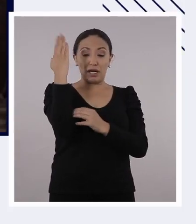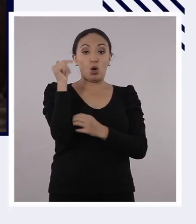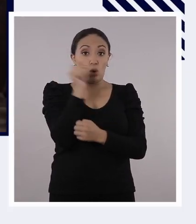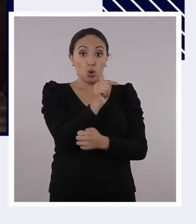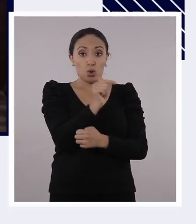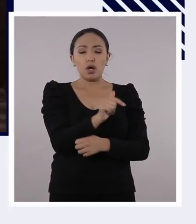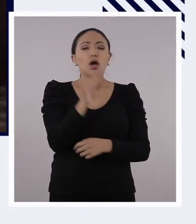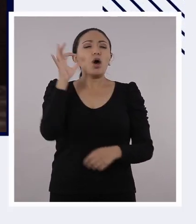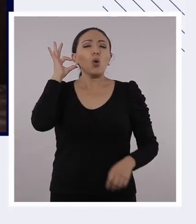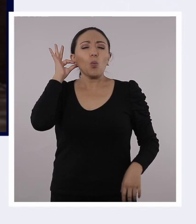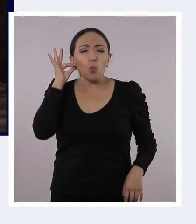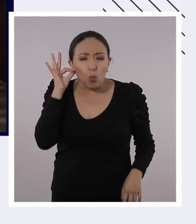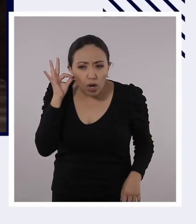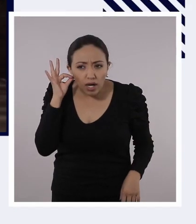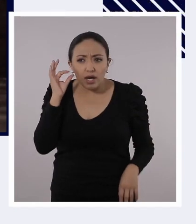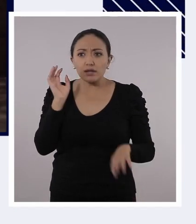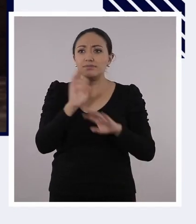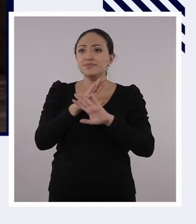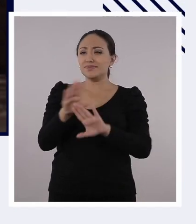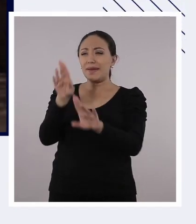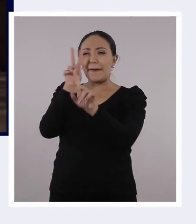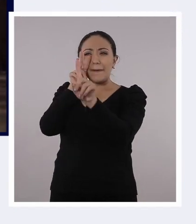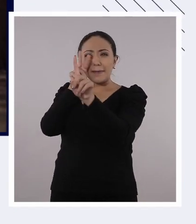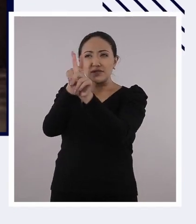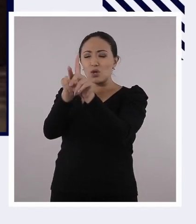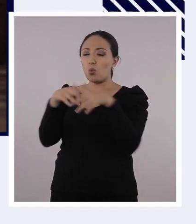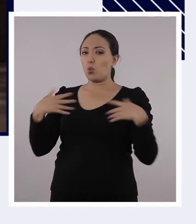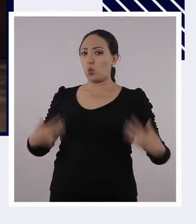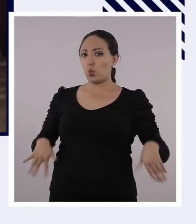una mujer visionaria para su época.